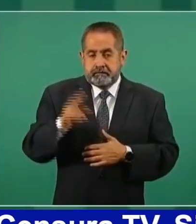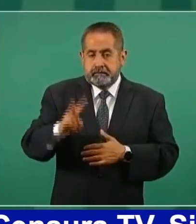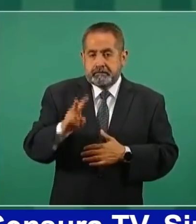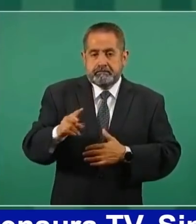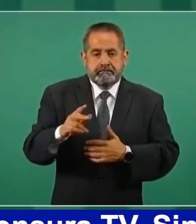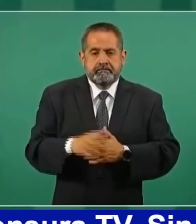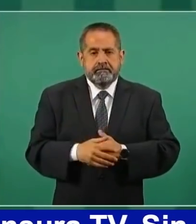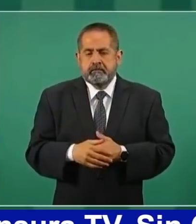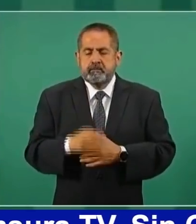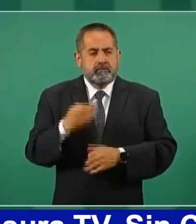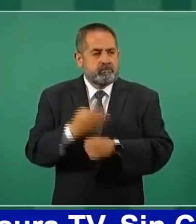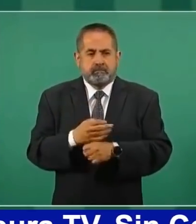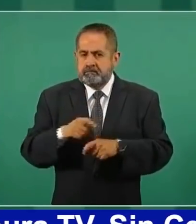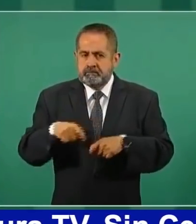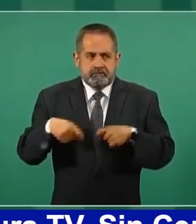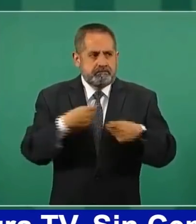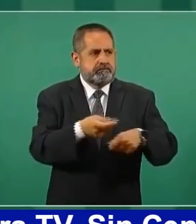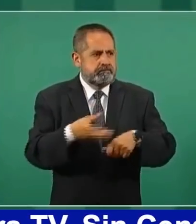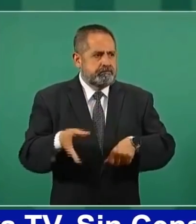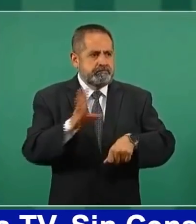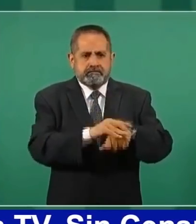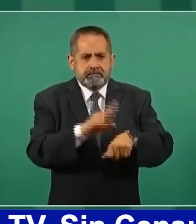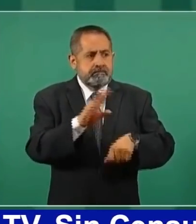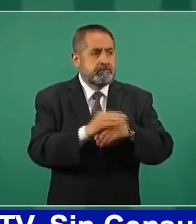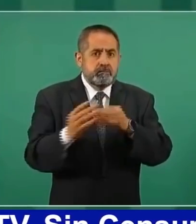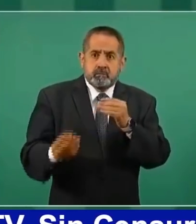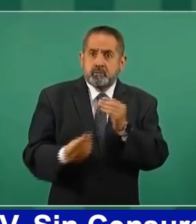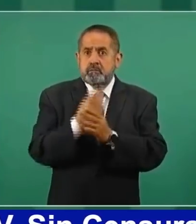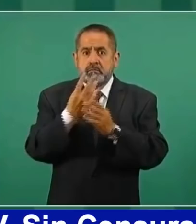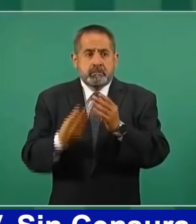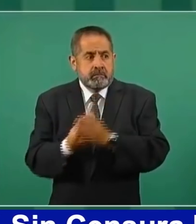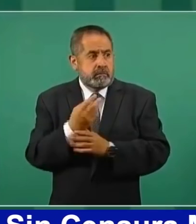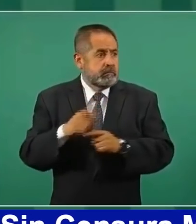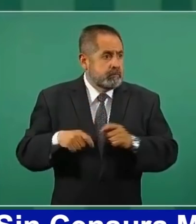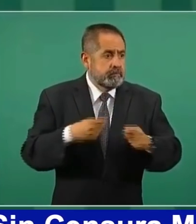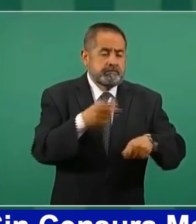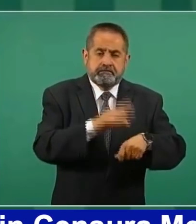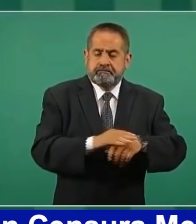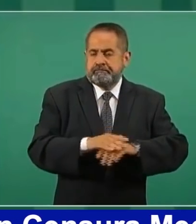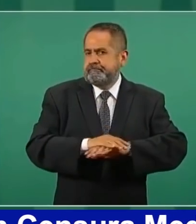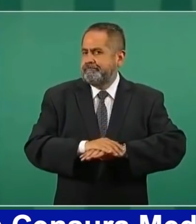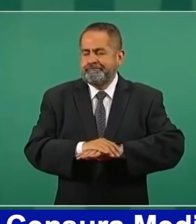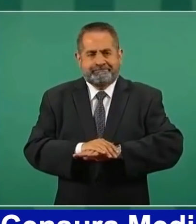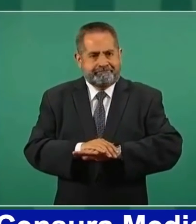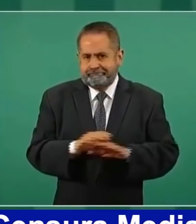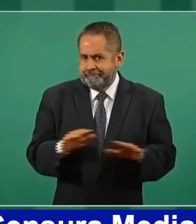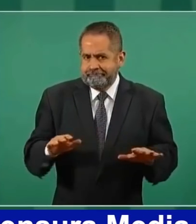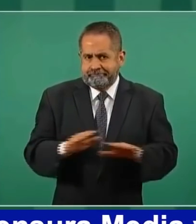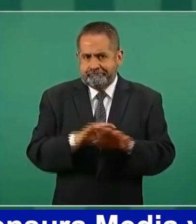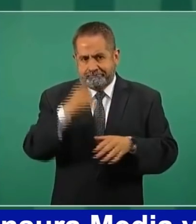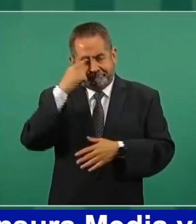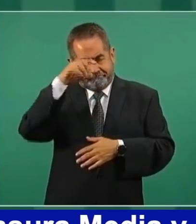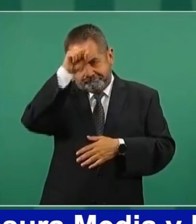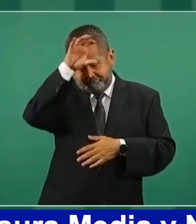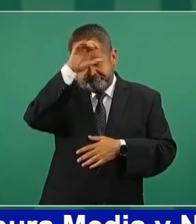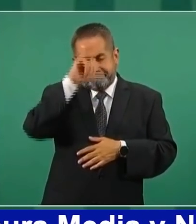no estamos entregando concesiones nuevas para la